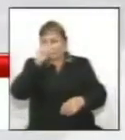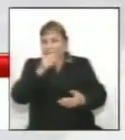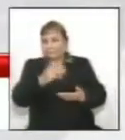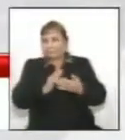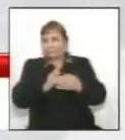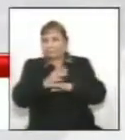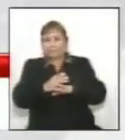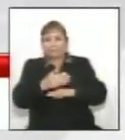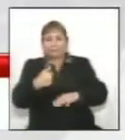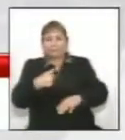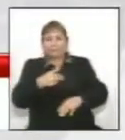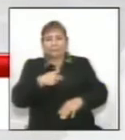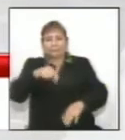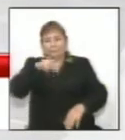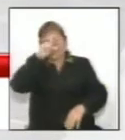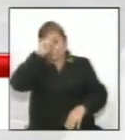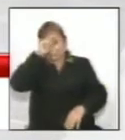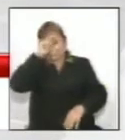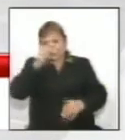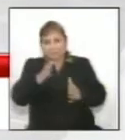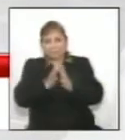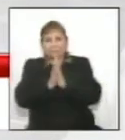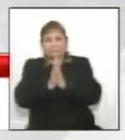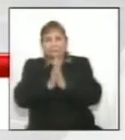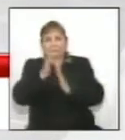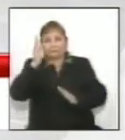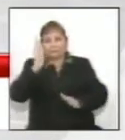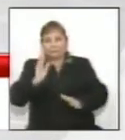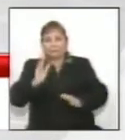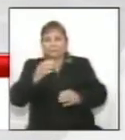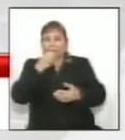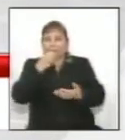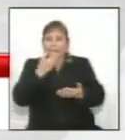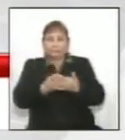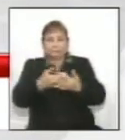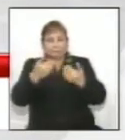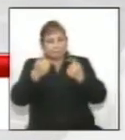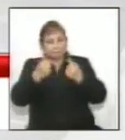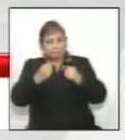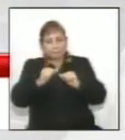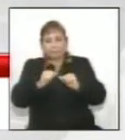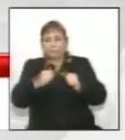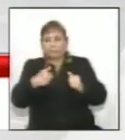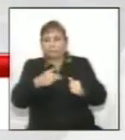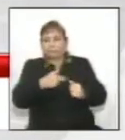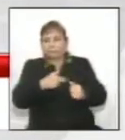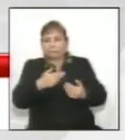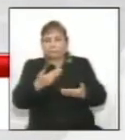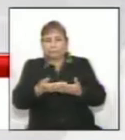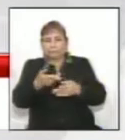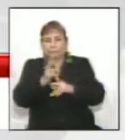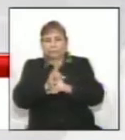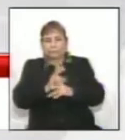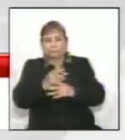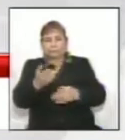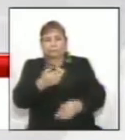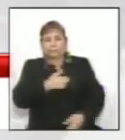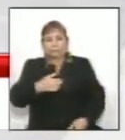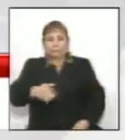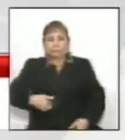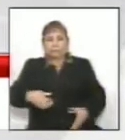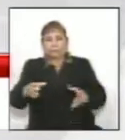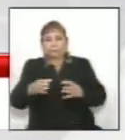atraviesa nuestra patria, pedimos a Dios que los buenos propósitos que nos ha prestado el presidente del